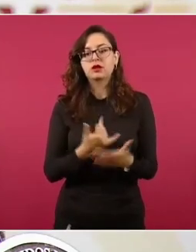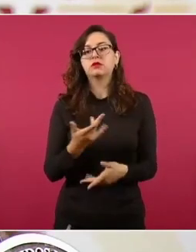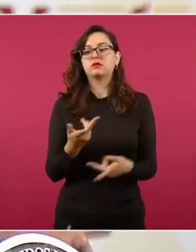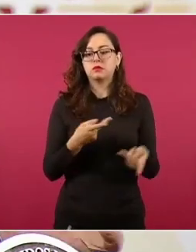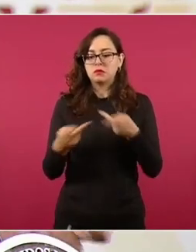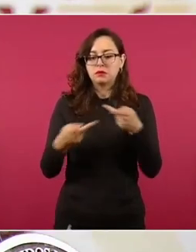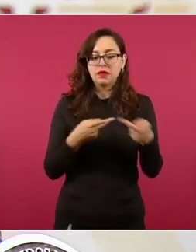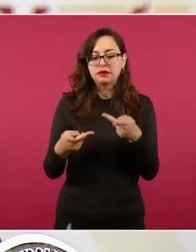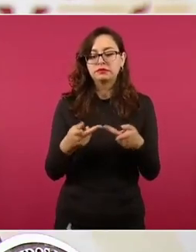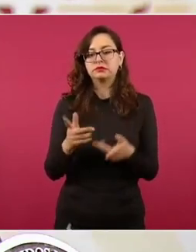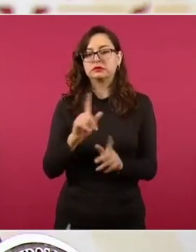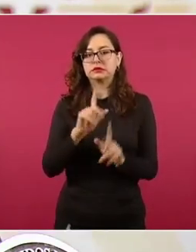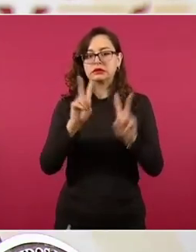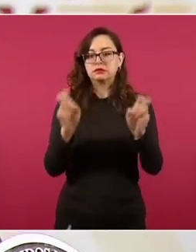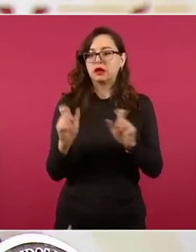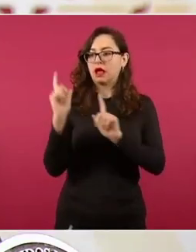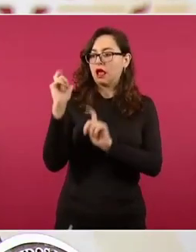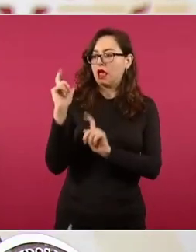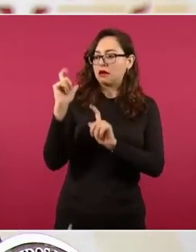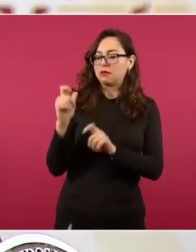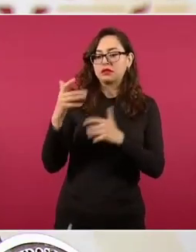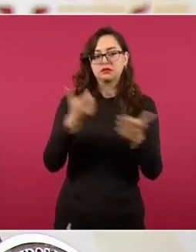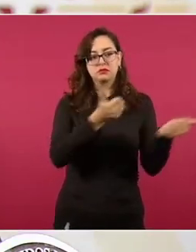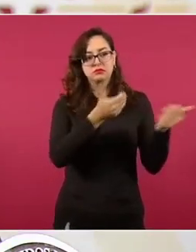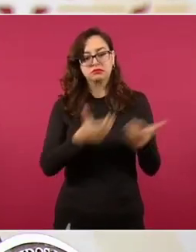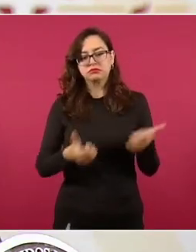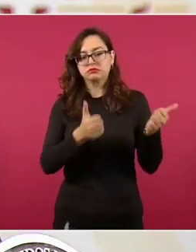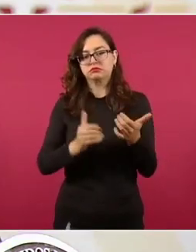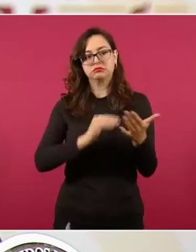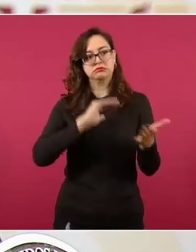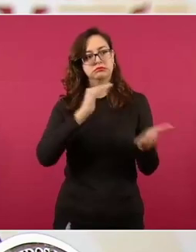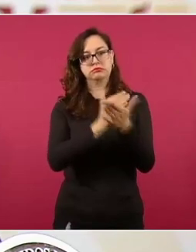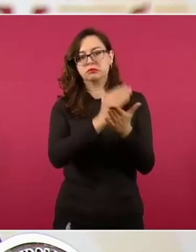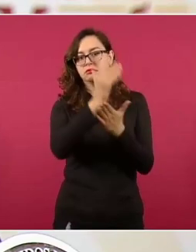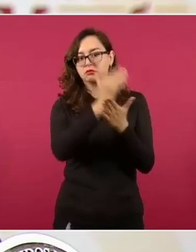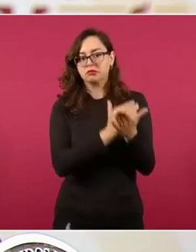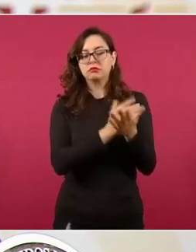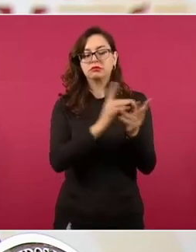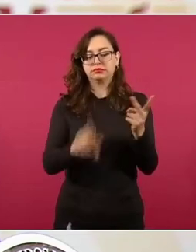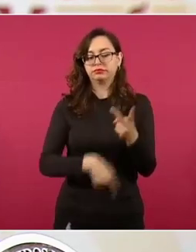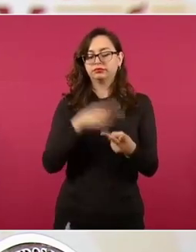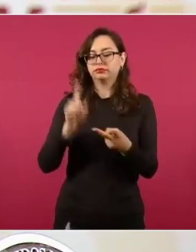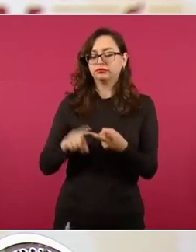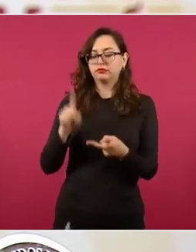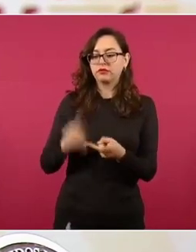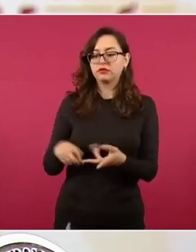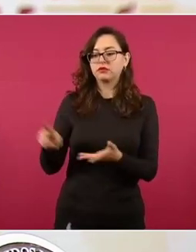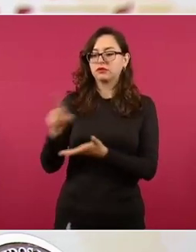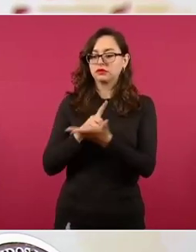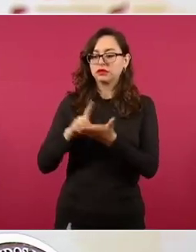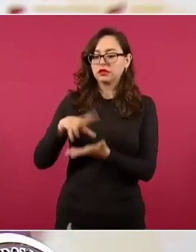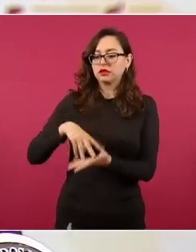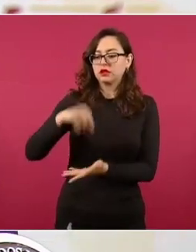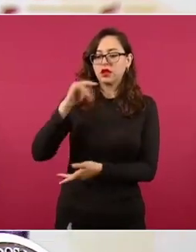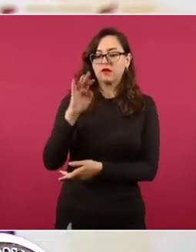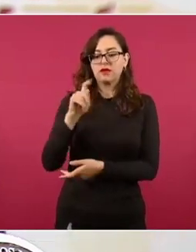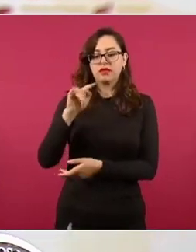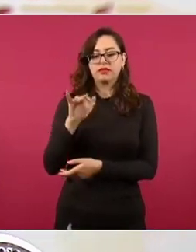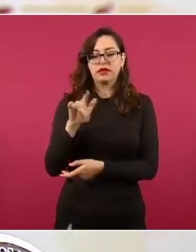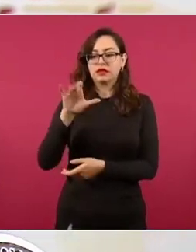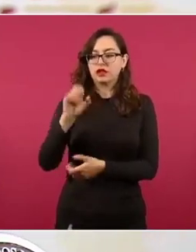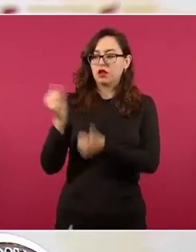nosotros aumentar el control sobre precursores químicos y paso de fentanilo. No queremos fentanilo en México.